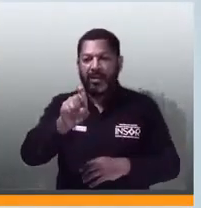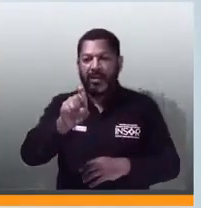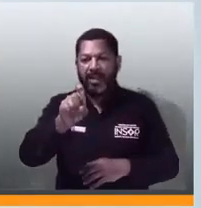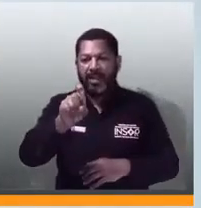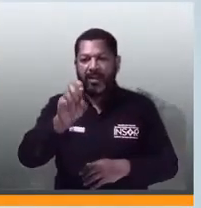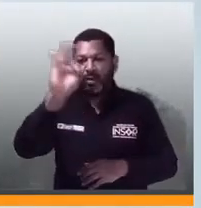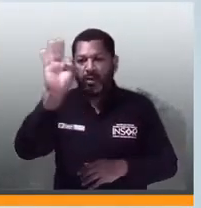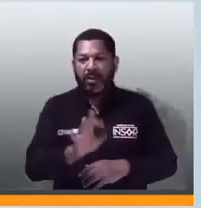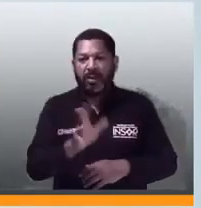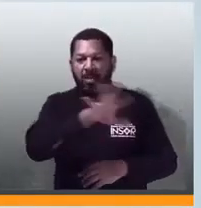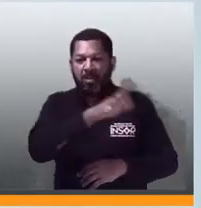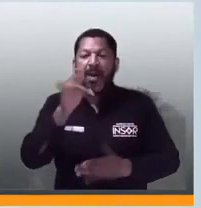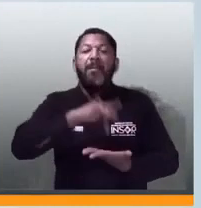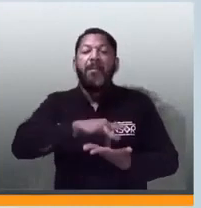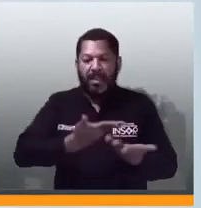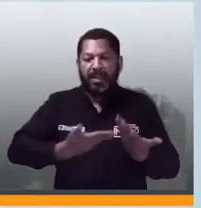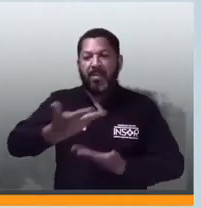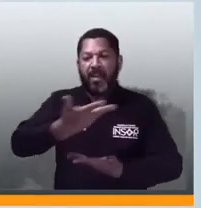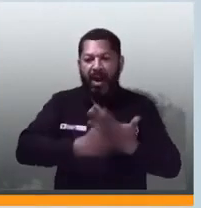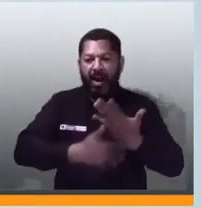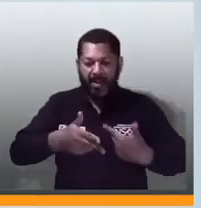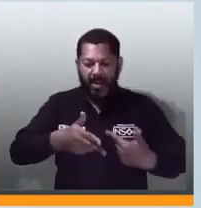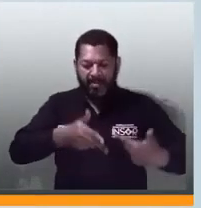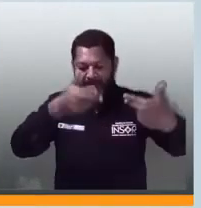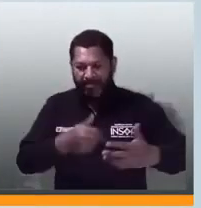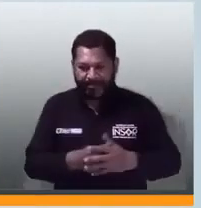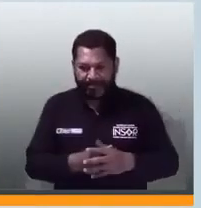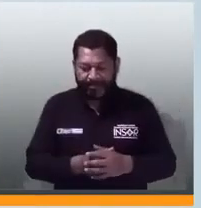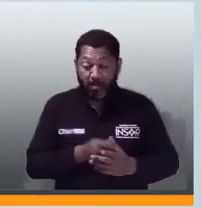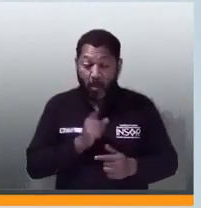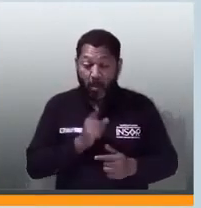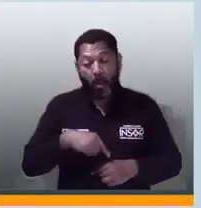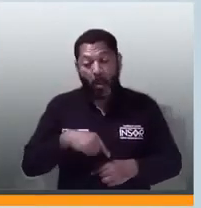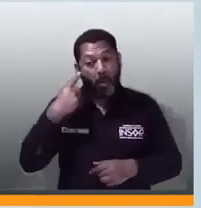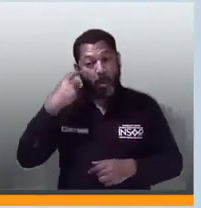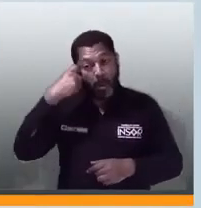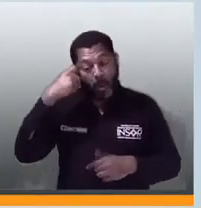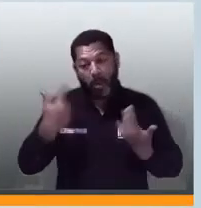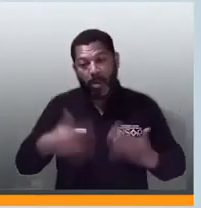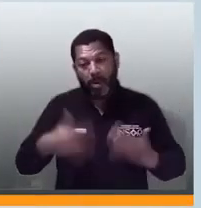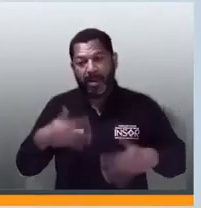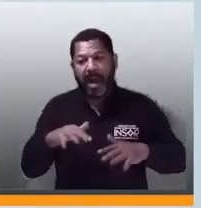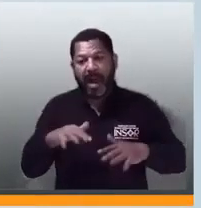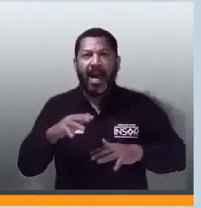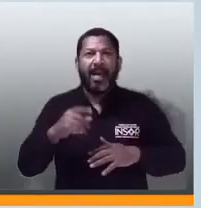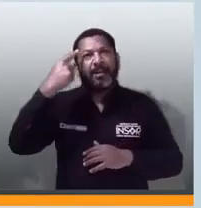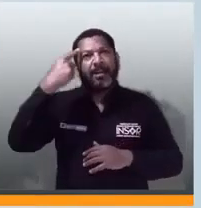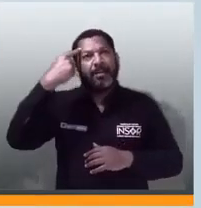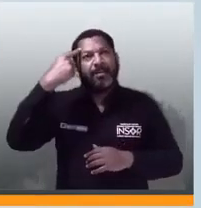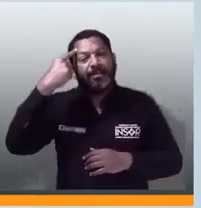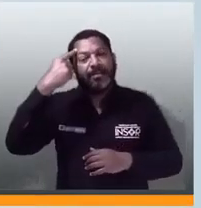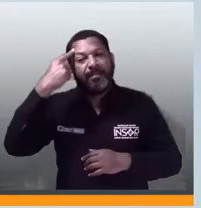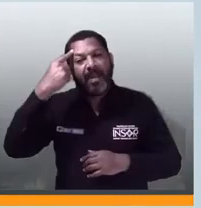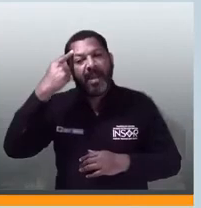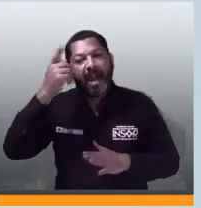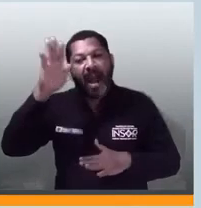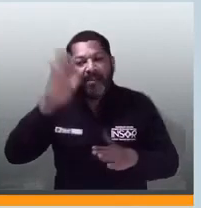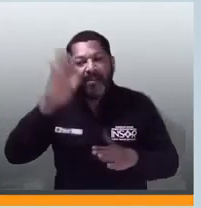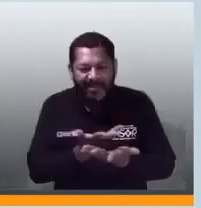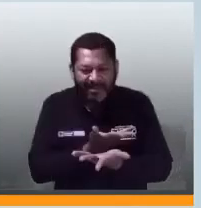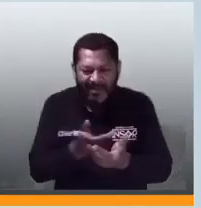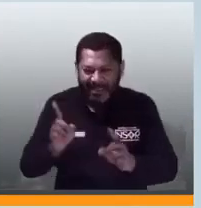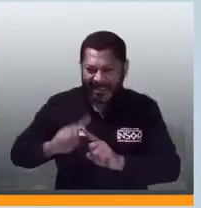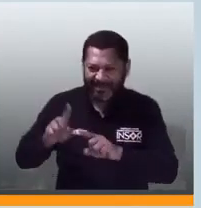de participantes. Aquí tenemos un gran reto. Nosotros a veces tenemos la costumbre y nos pasa en muchos